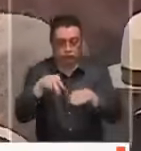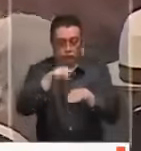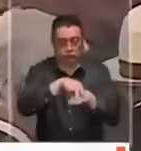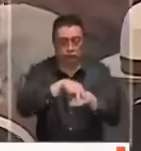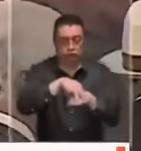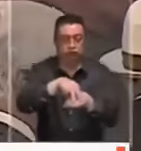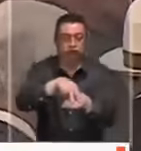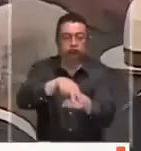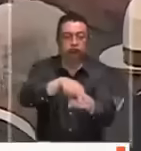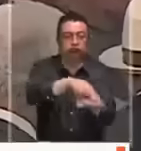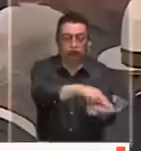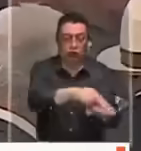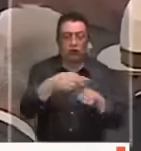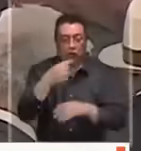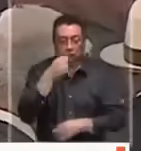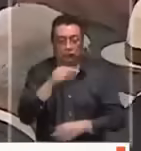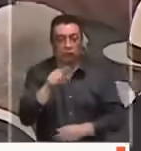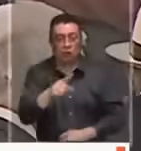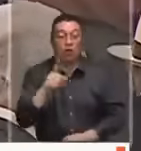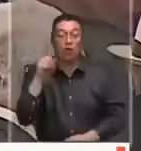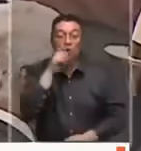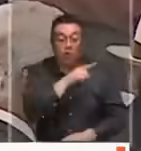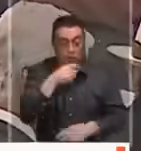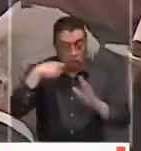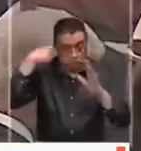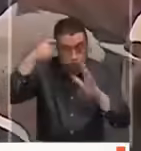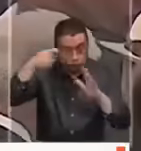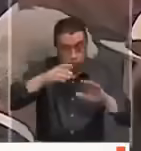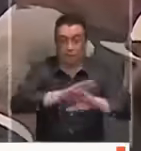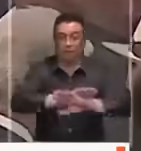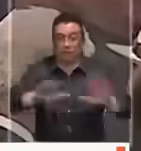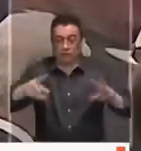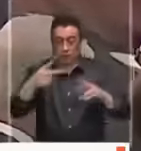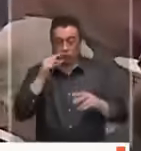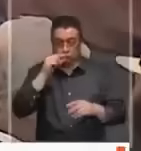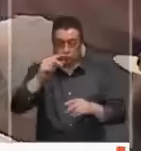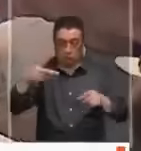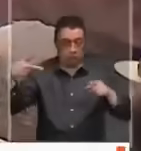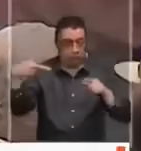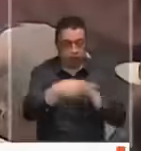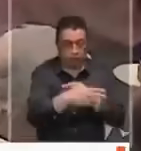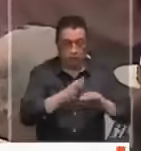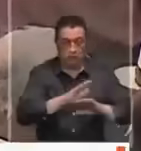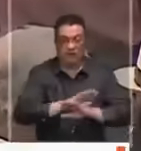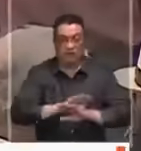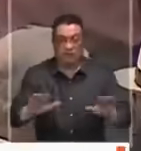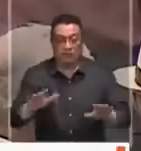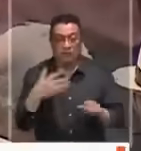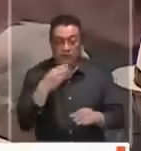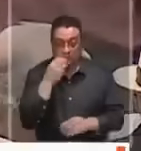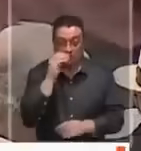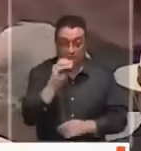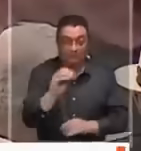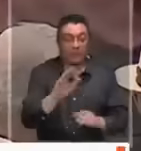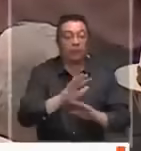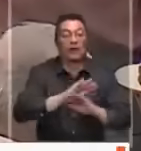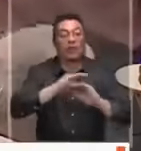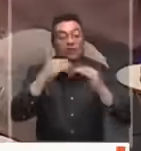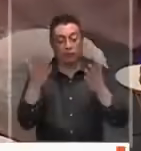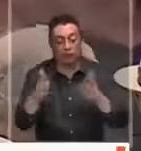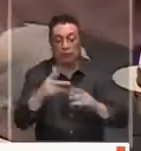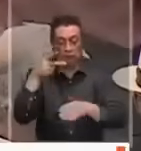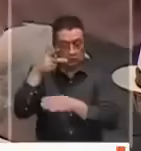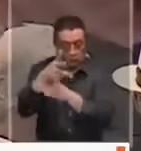también están las cámaras, y va a ser lo último televisado ya con los símbolos que les estamos mencionando, para luego ya